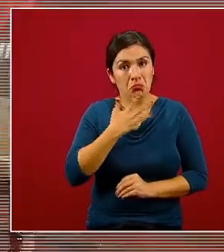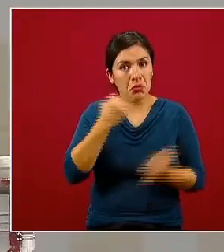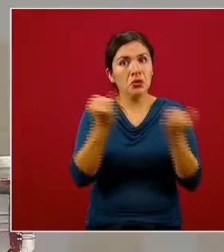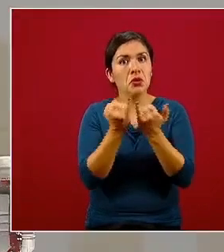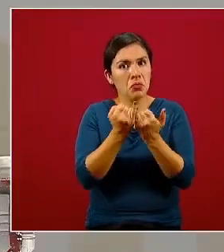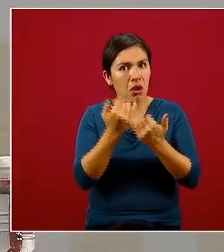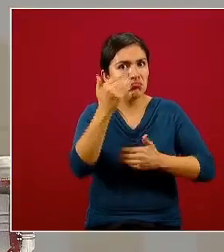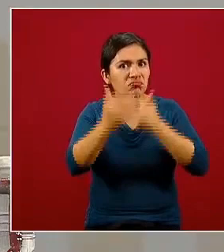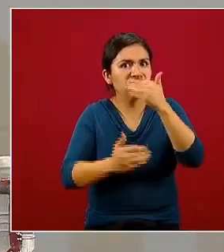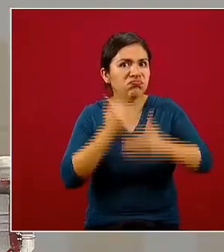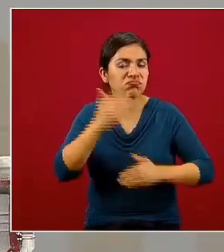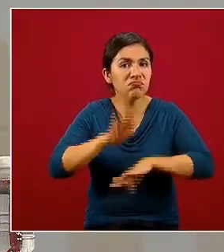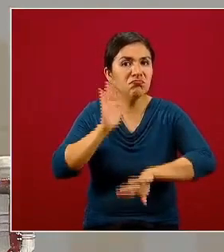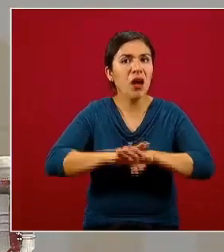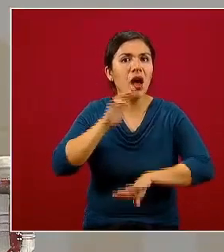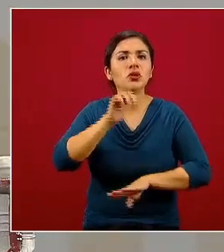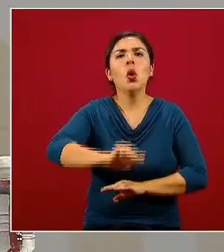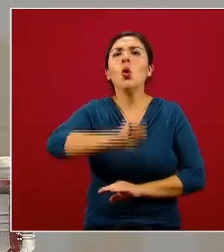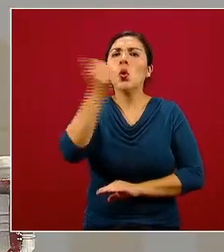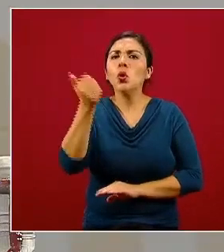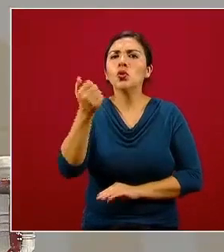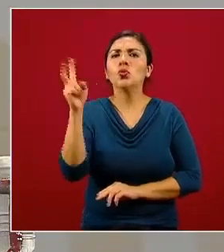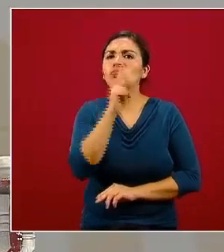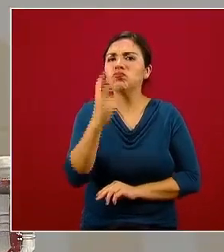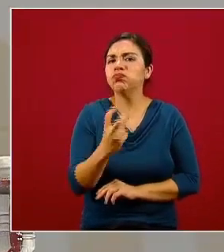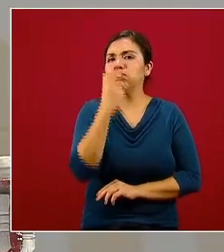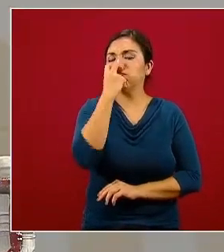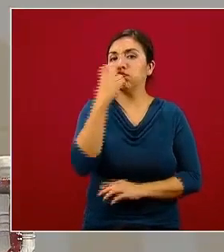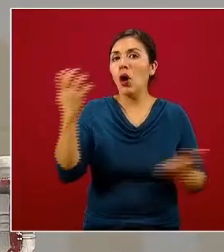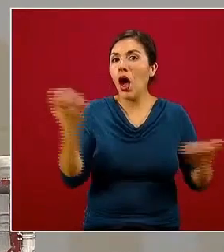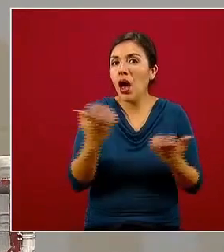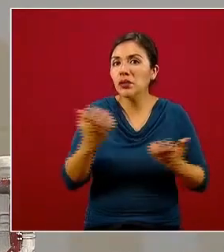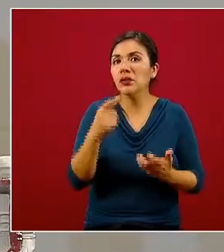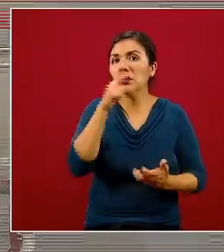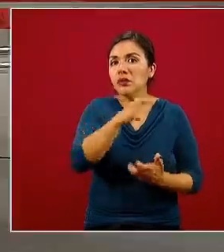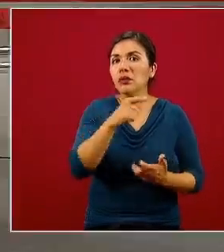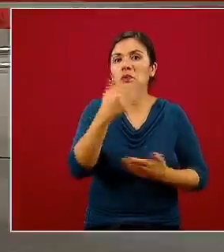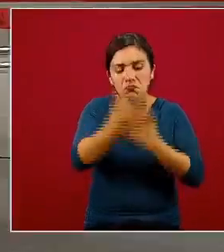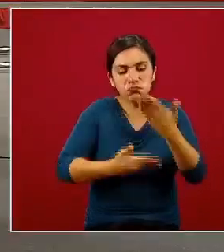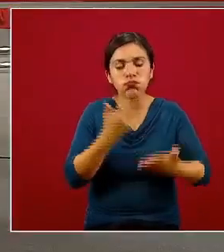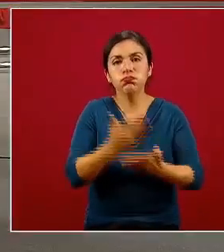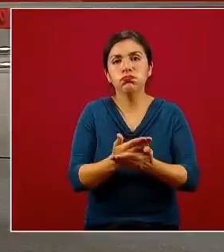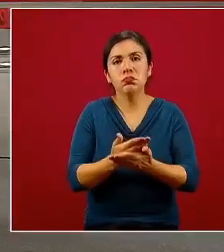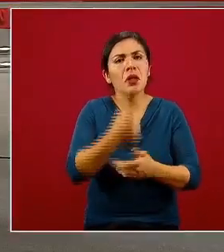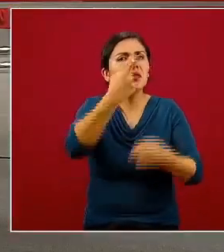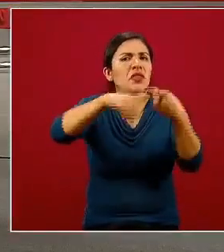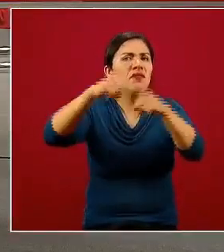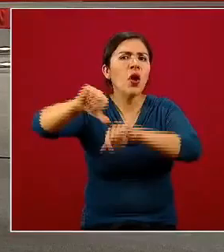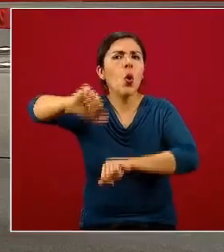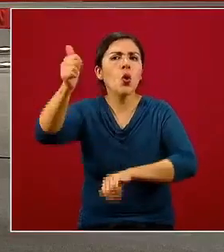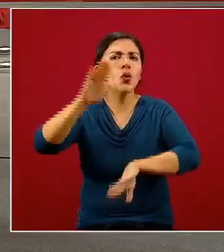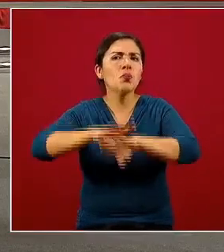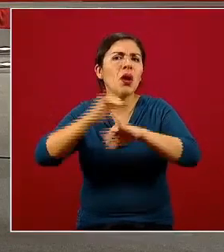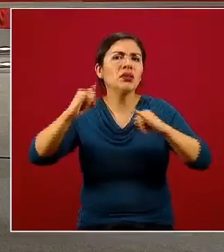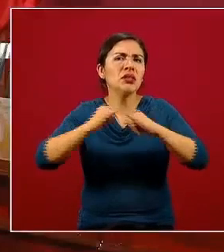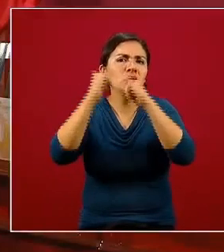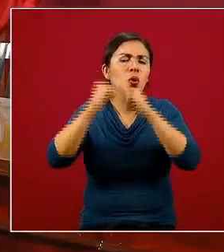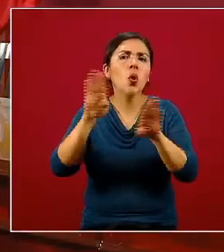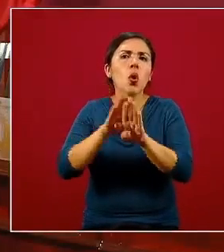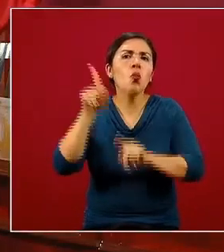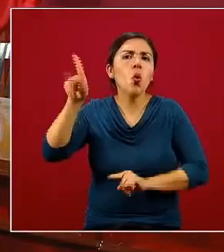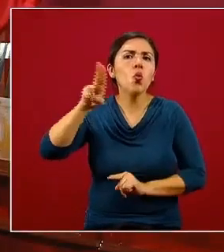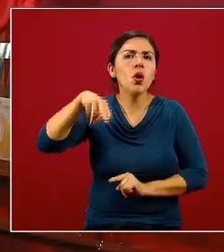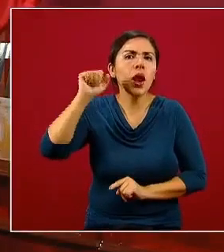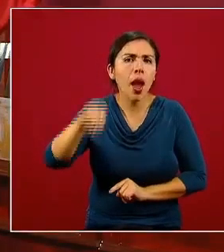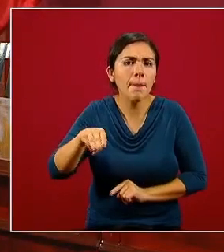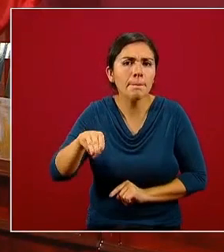ya también mucho. Hay otros ventiladores que han sido ya propuestos de otras instancias públicas como la UNAM, que